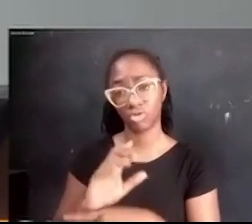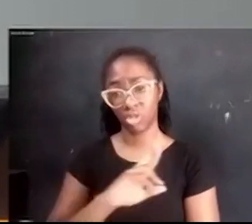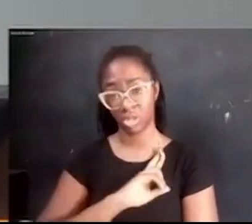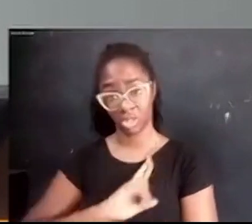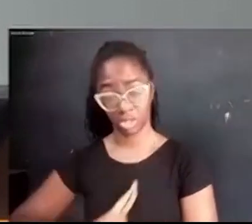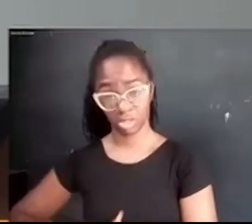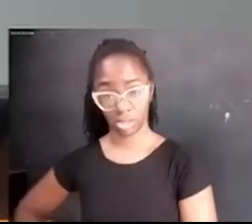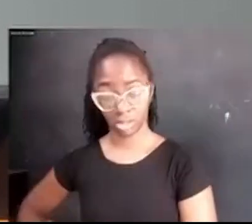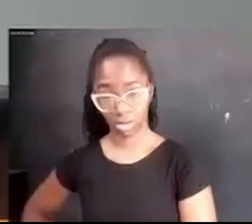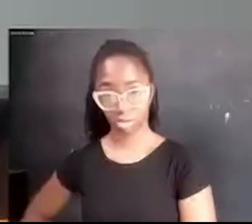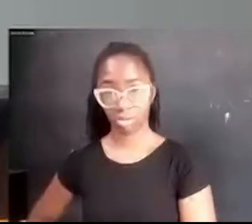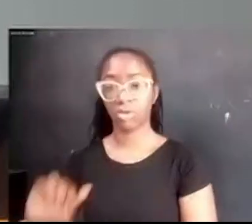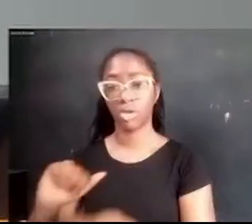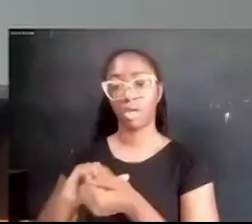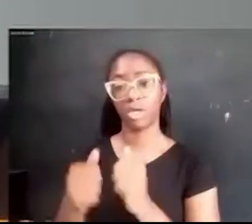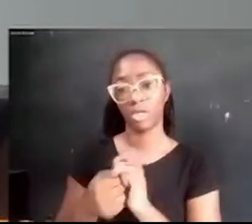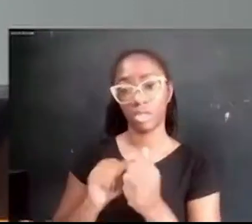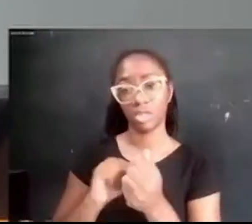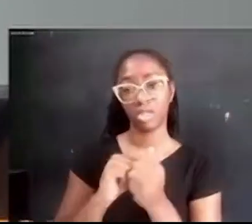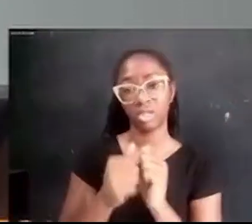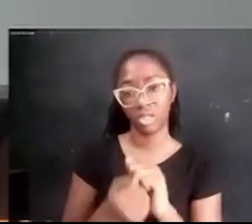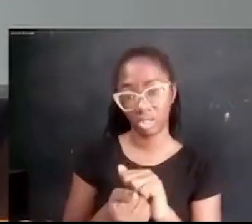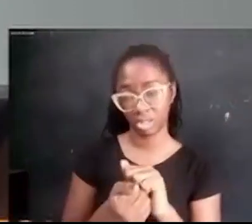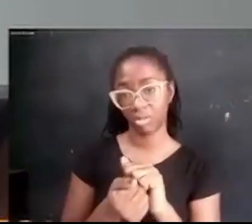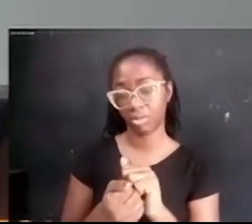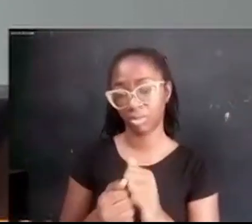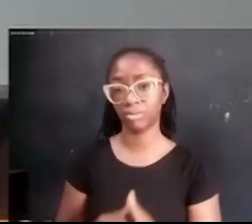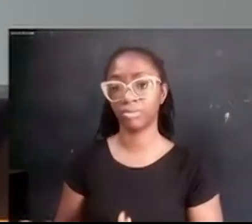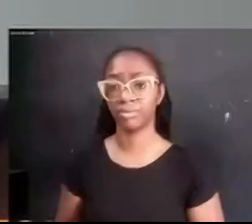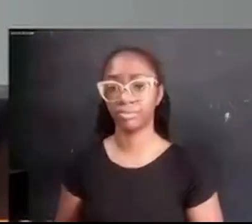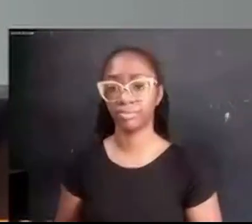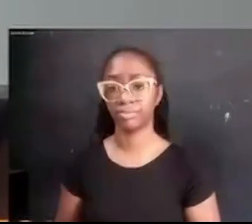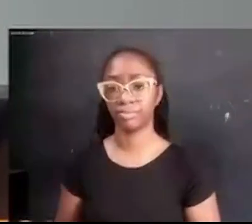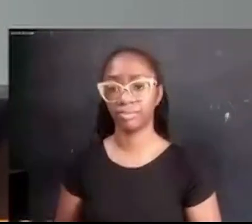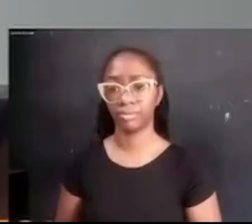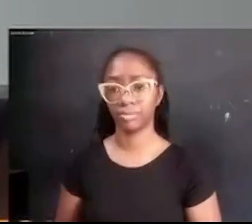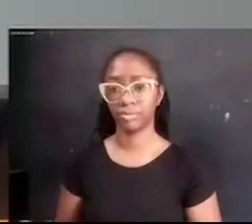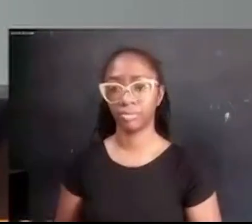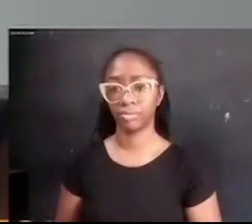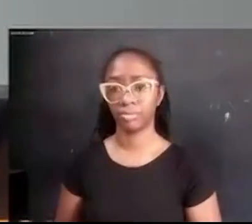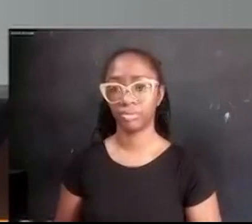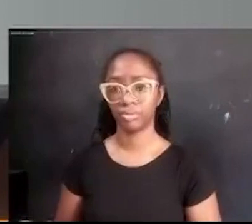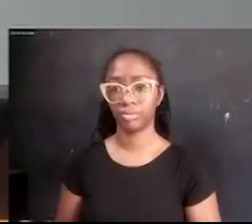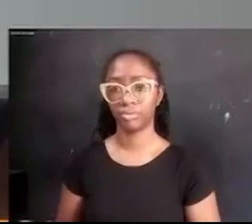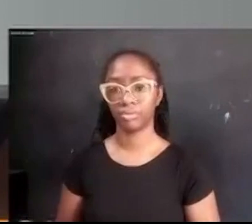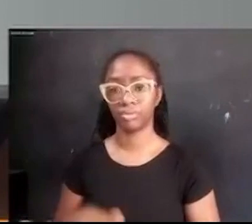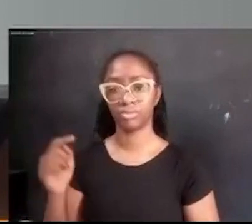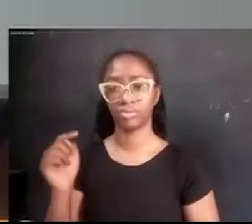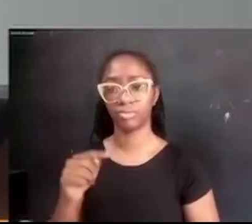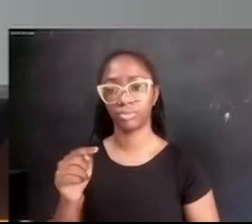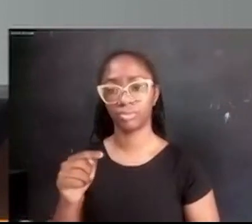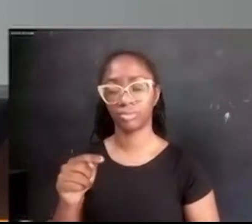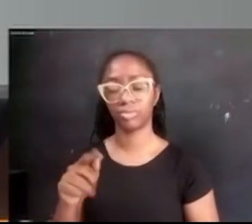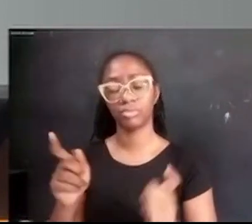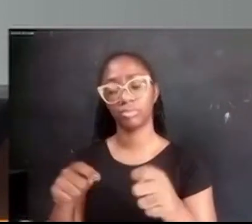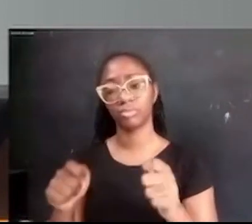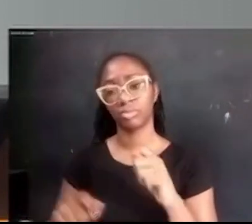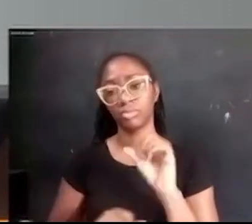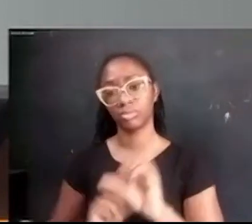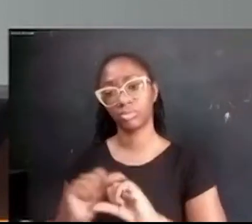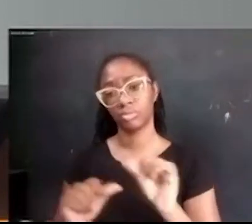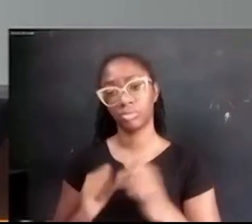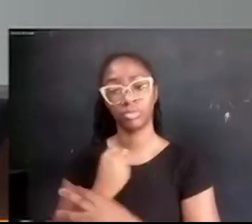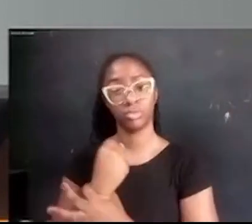redactada por un pequeño comité en secreto y no por una asamblea constituyente.